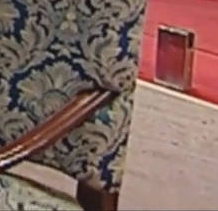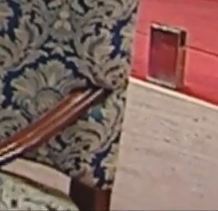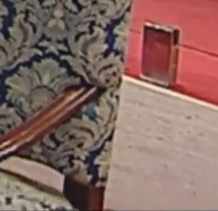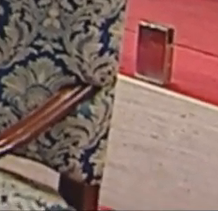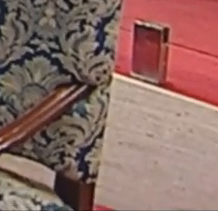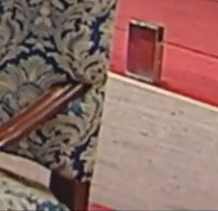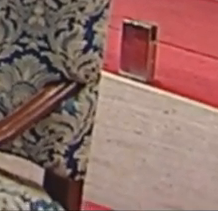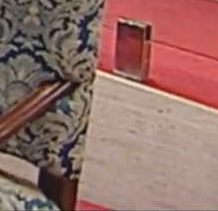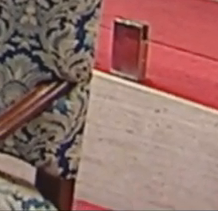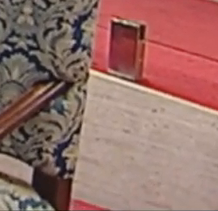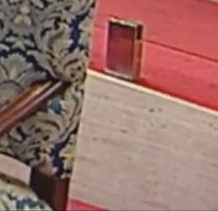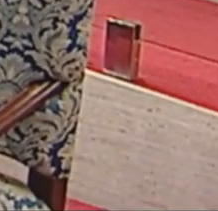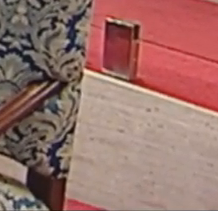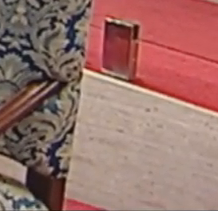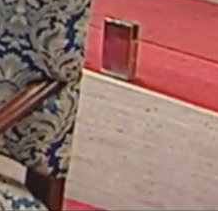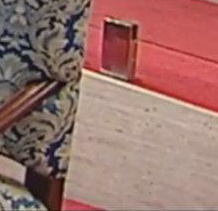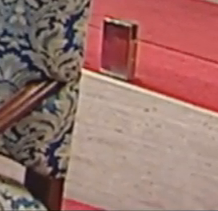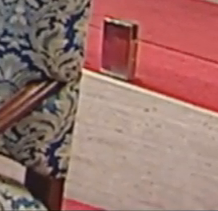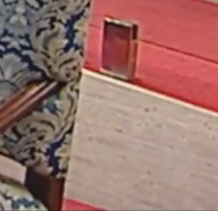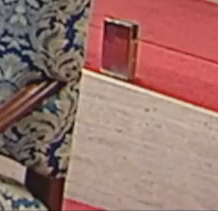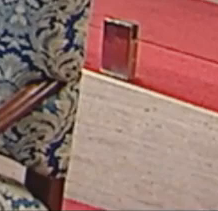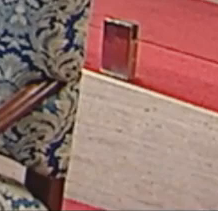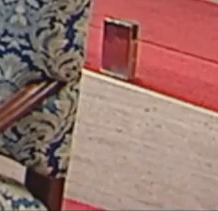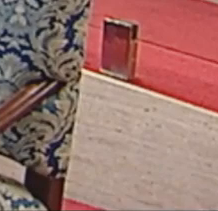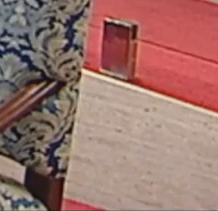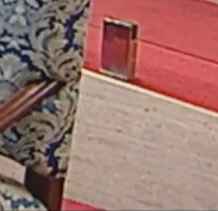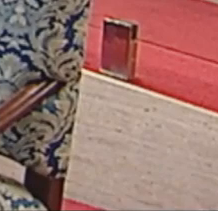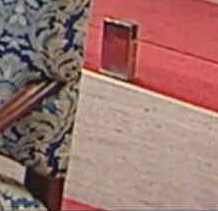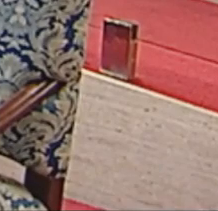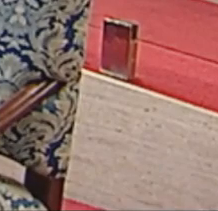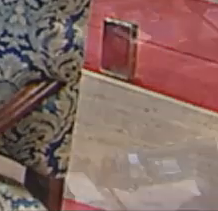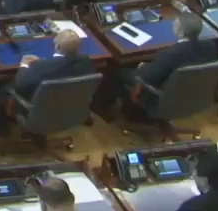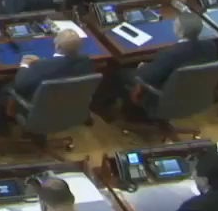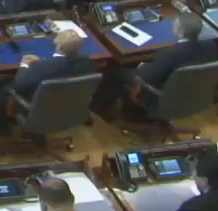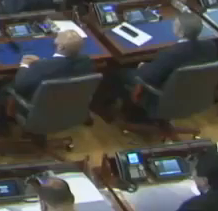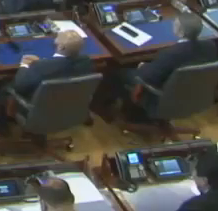Se incorporó.